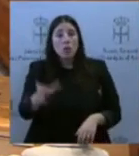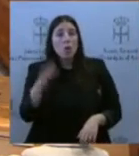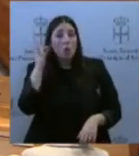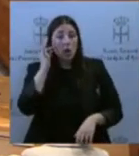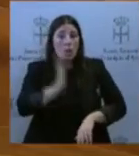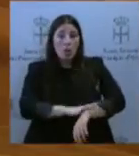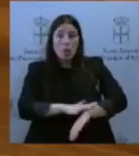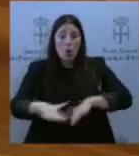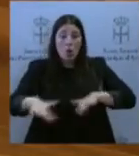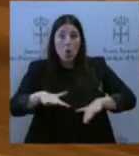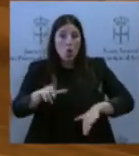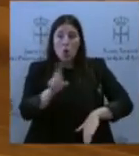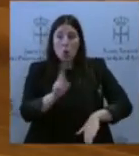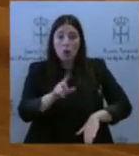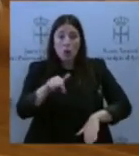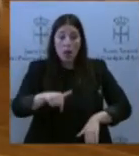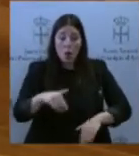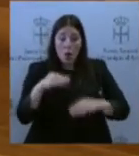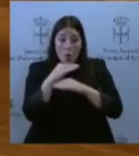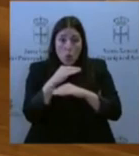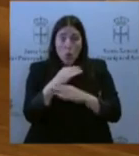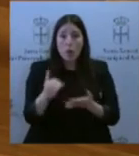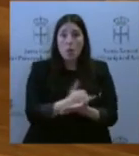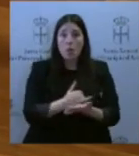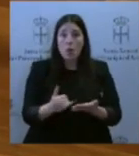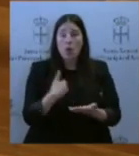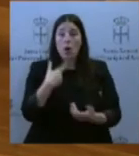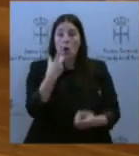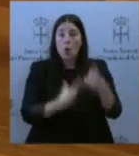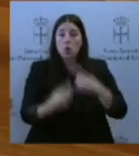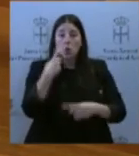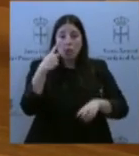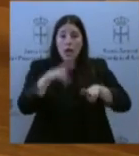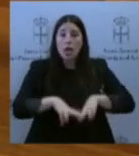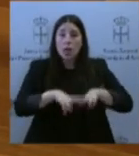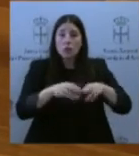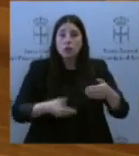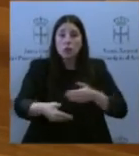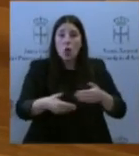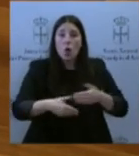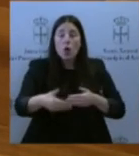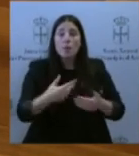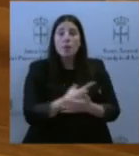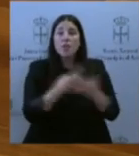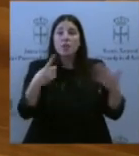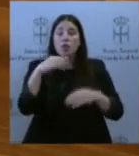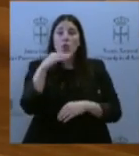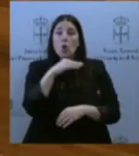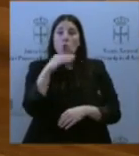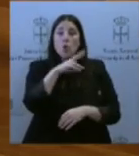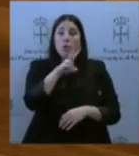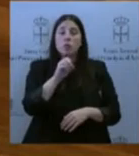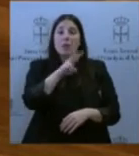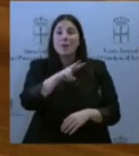octubre. La consulta para revisarlo, para analizar todo, será el 16 de octubre del 2023. Le dicen que